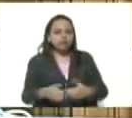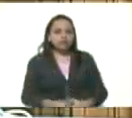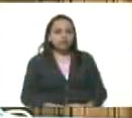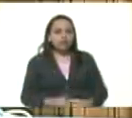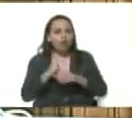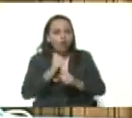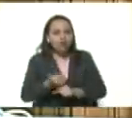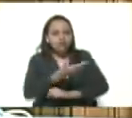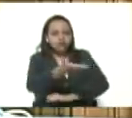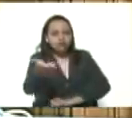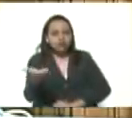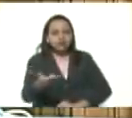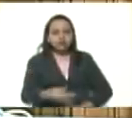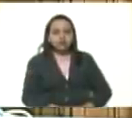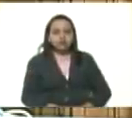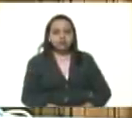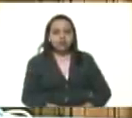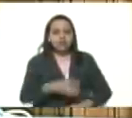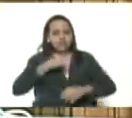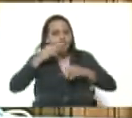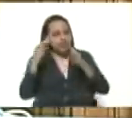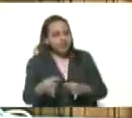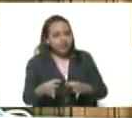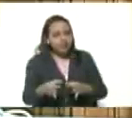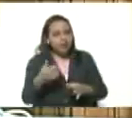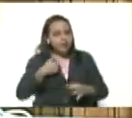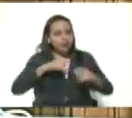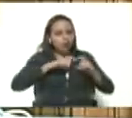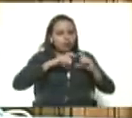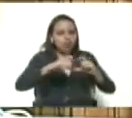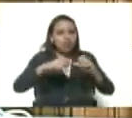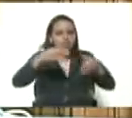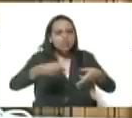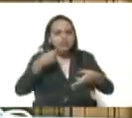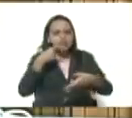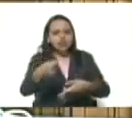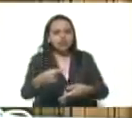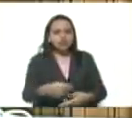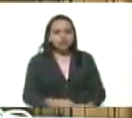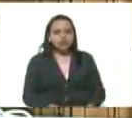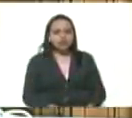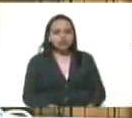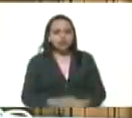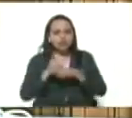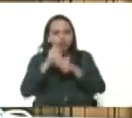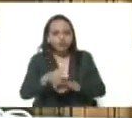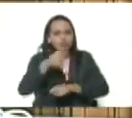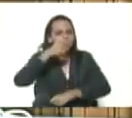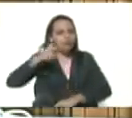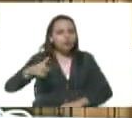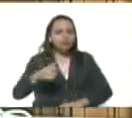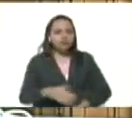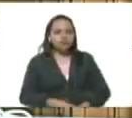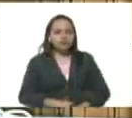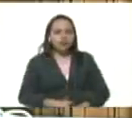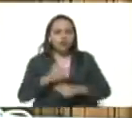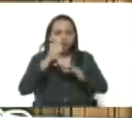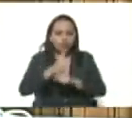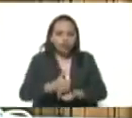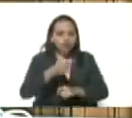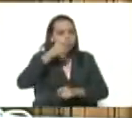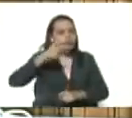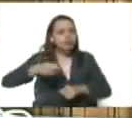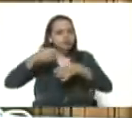Confío en ustedes. Verdaderamente, desde mi corazón siempre digo, confía en el pueblo, confiemos en el